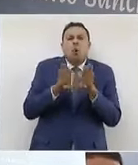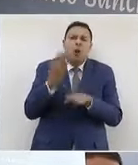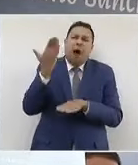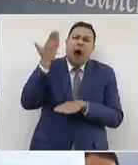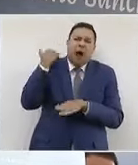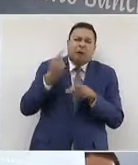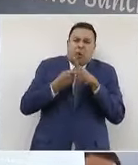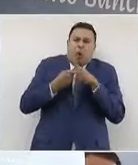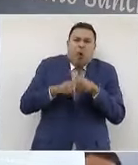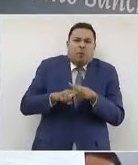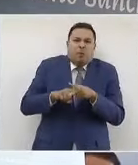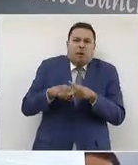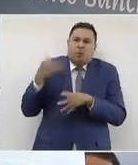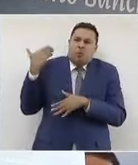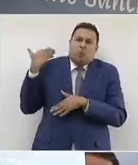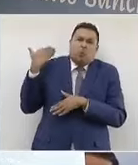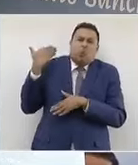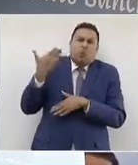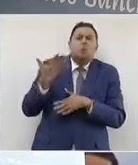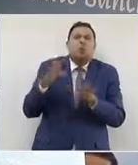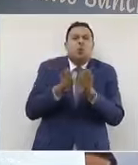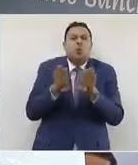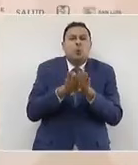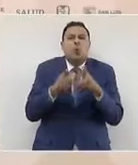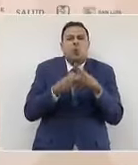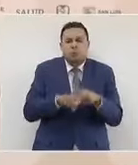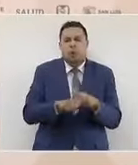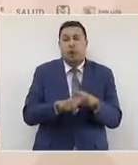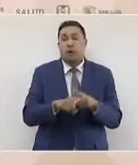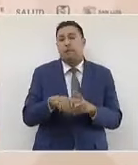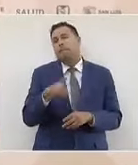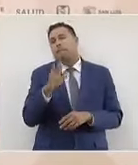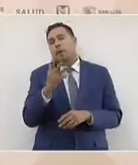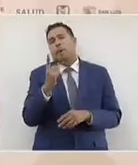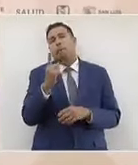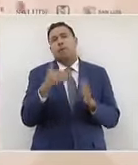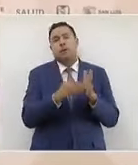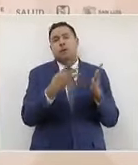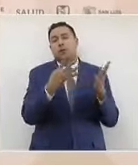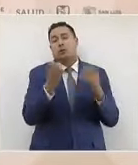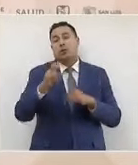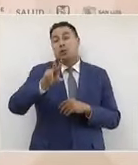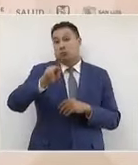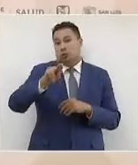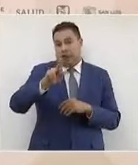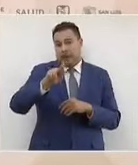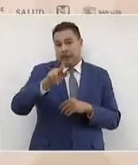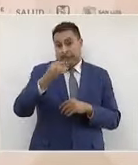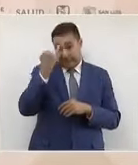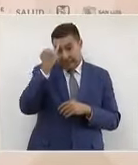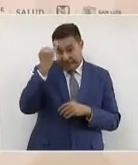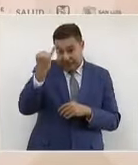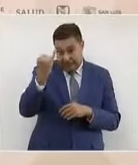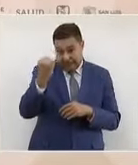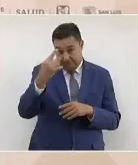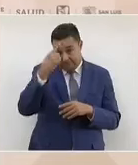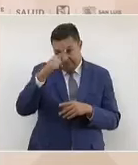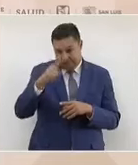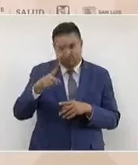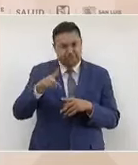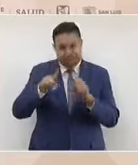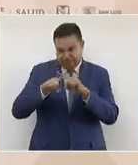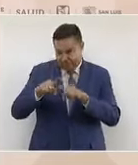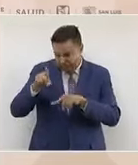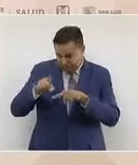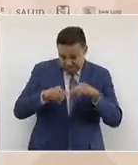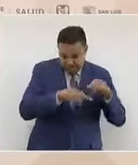del régimen neoliberal, que empezó desde los 80 con un planteamiento de descentralización y